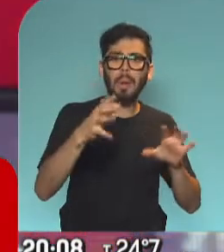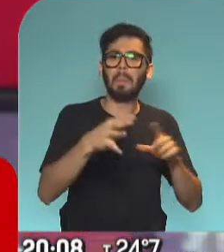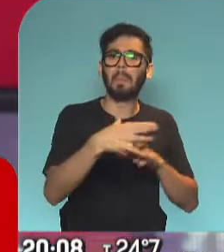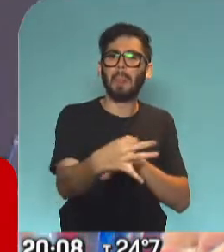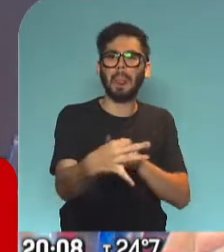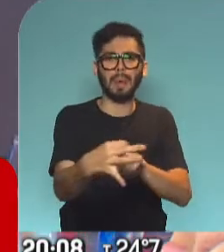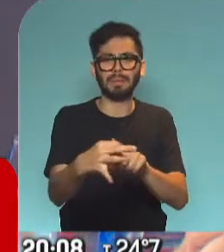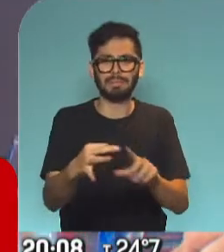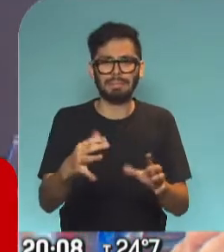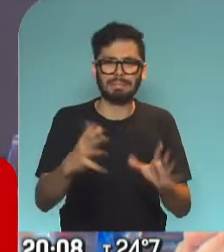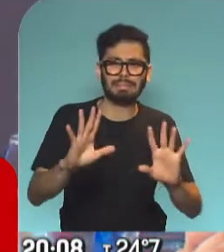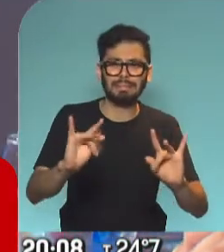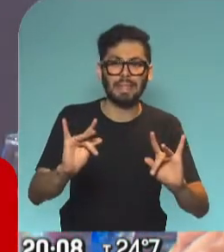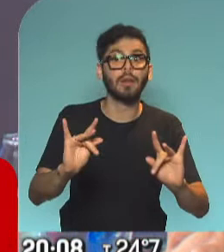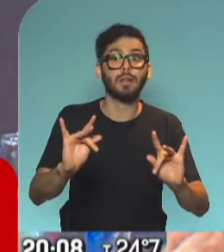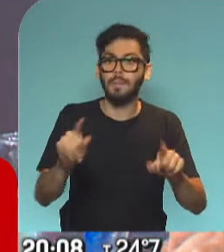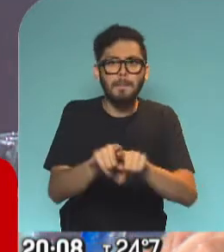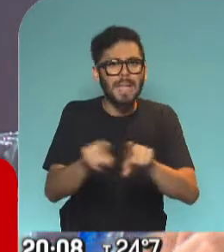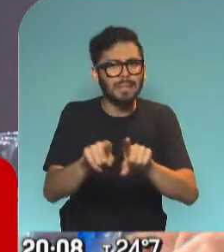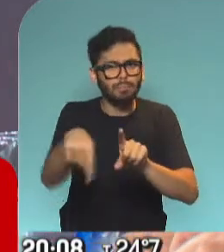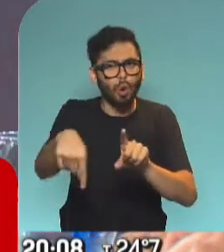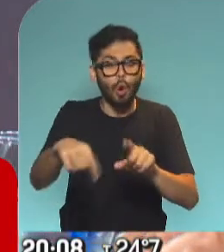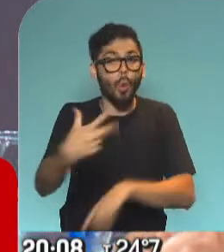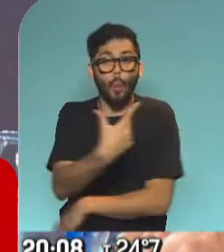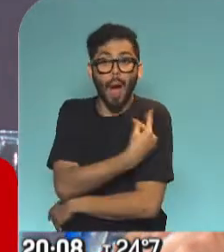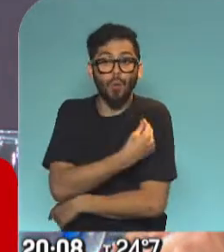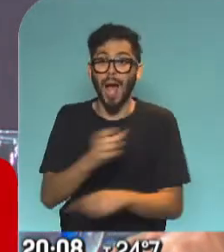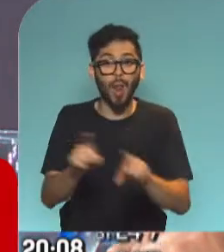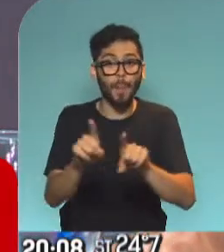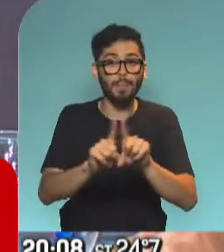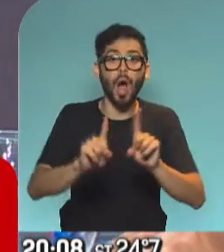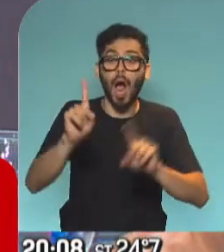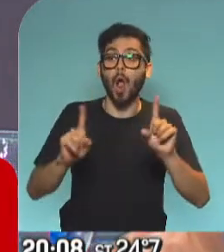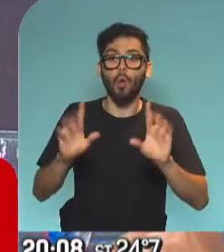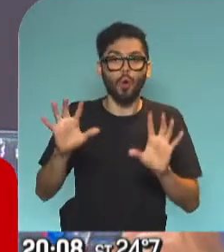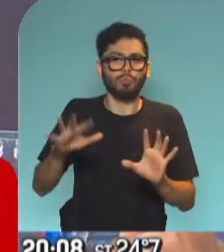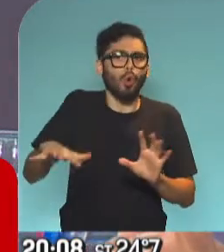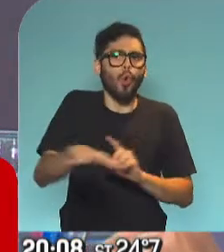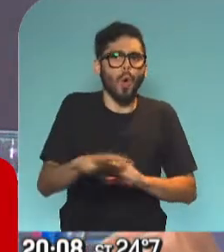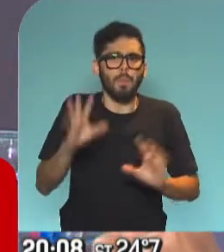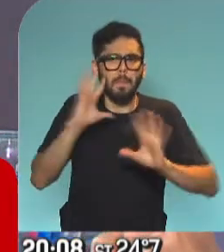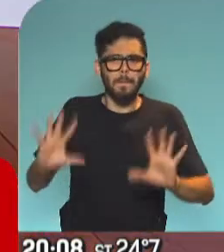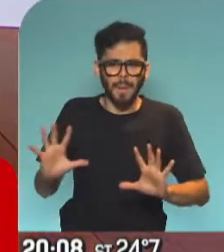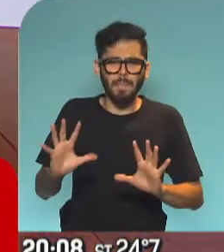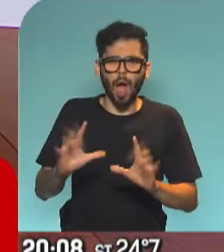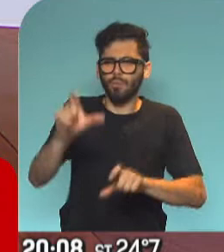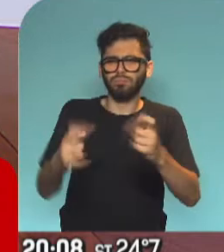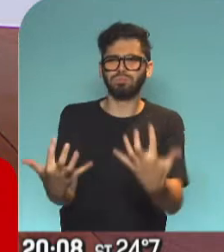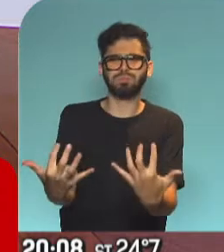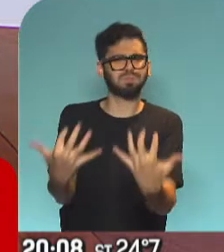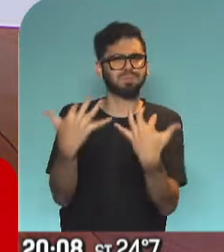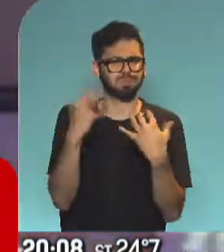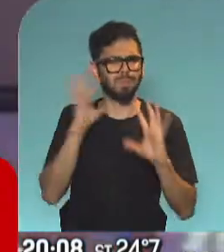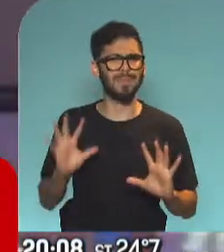Bueno, en esto pasa lo mismo, con esta vacuna va a pasar lo mismo. Sí, hay lugares que están preparados para la vacunación, pero otros que no, y es donde también hay que